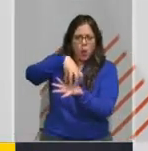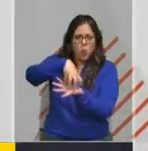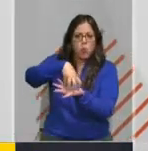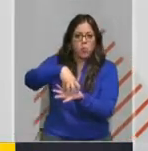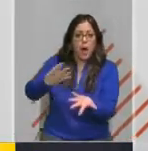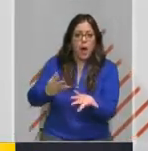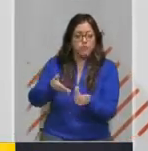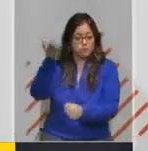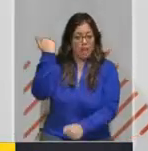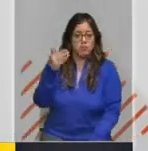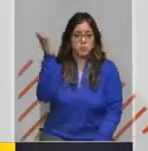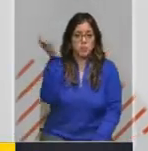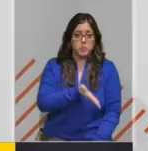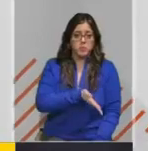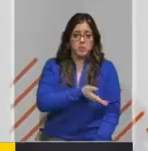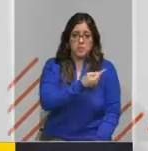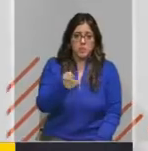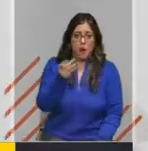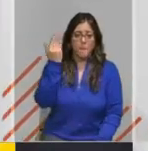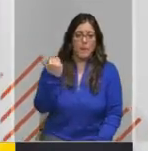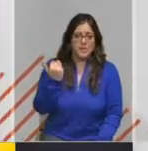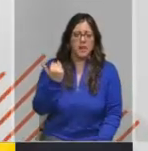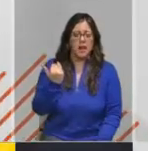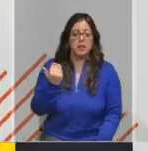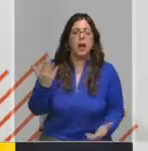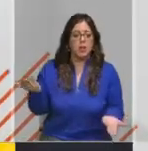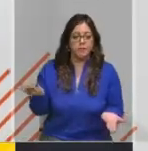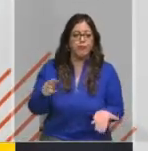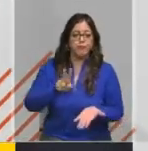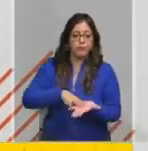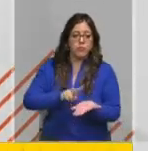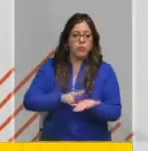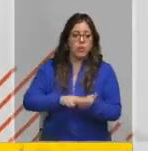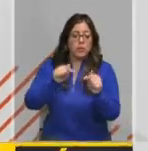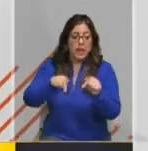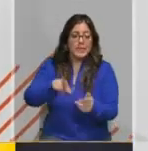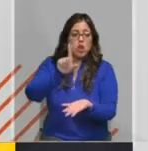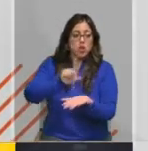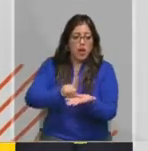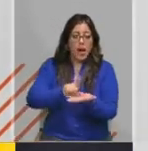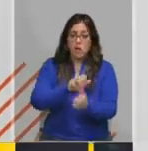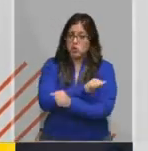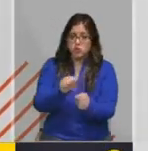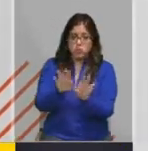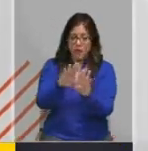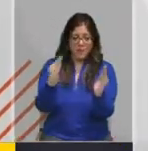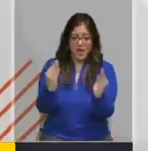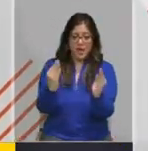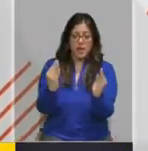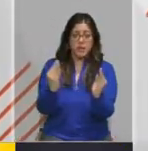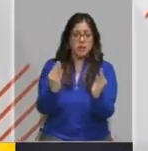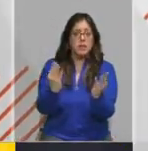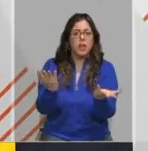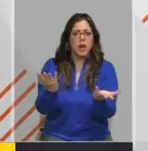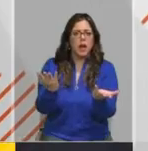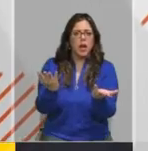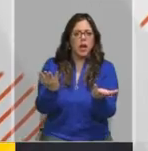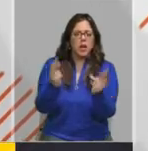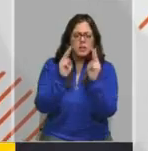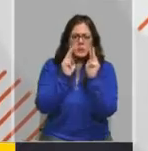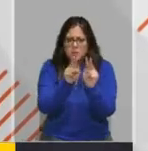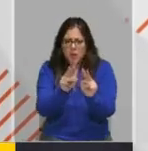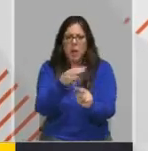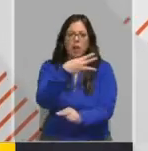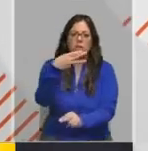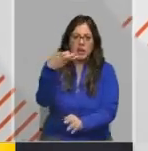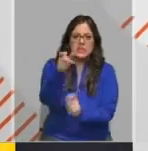se fue clausurado la semana pasada. Y si bien es cierto, este local no podía funcionar, fueron sorprendidas alrededor de